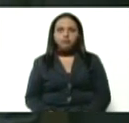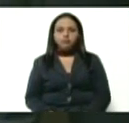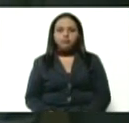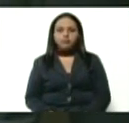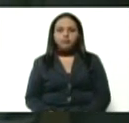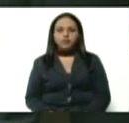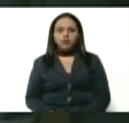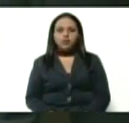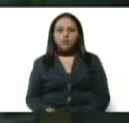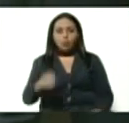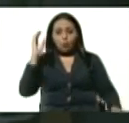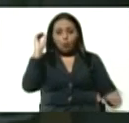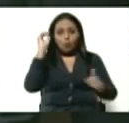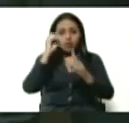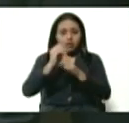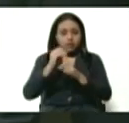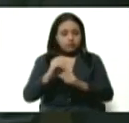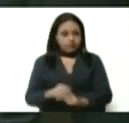enfoque centrado